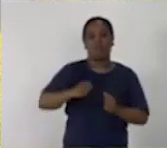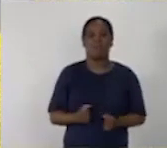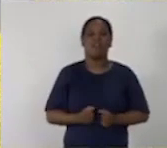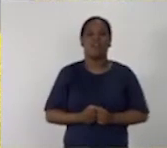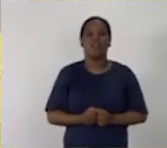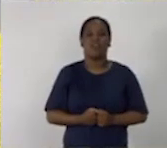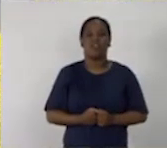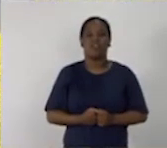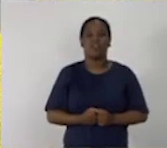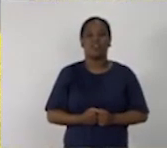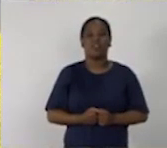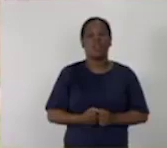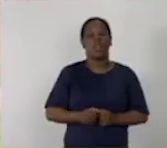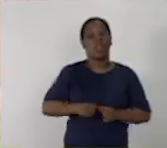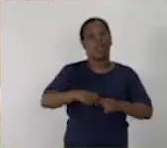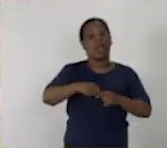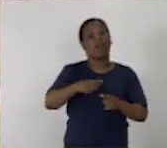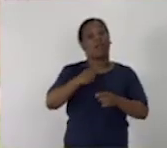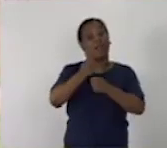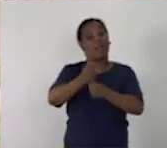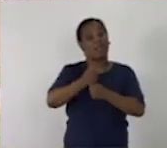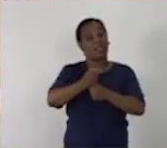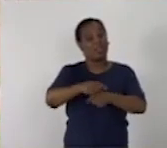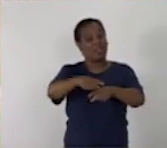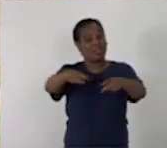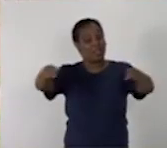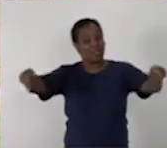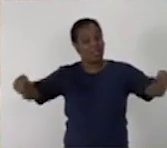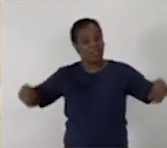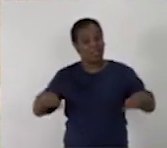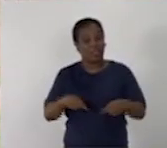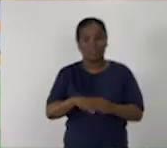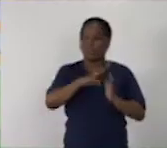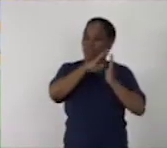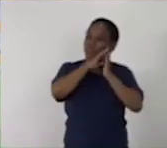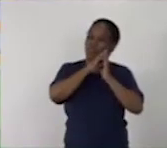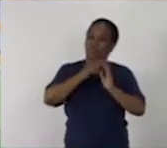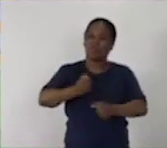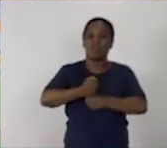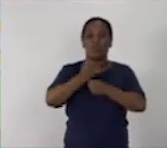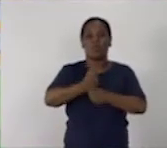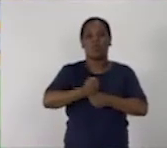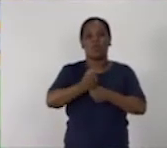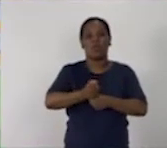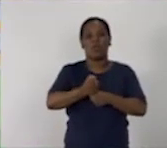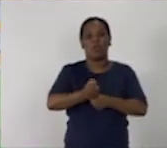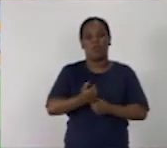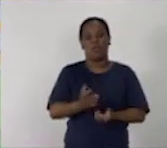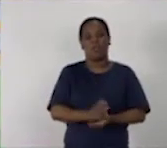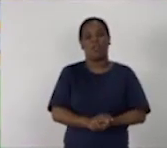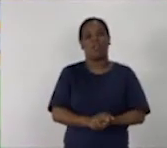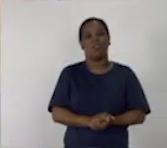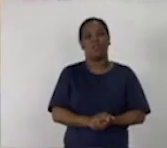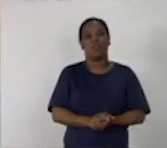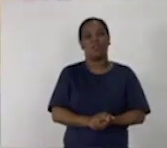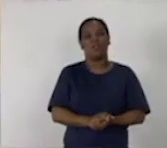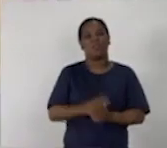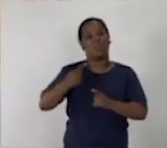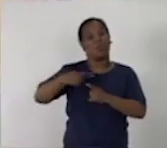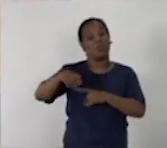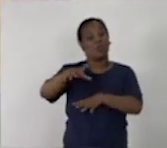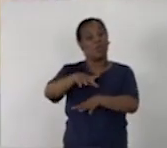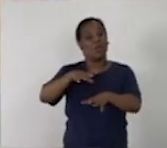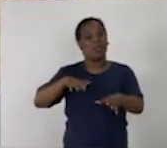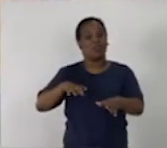La caballeriza es el sitio destinado para estancia de caballos y bestias de carga. Es decir,